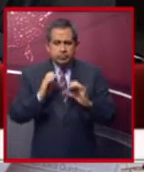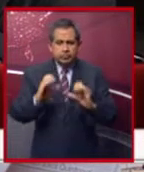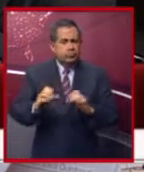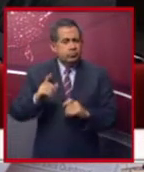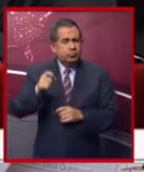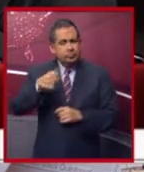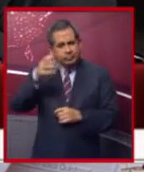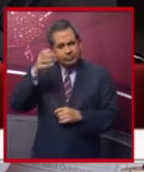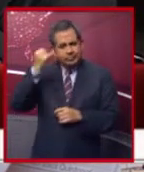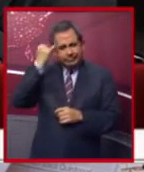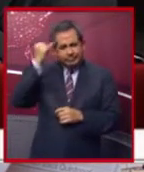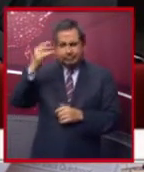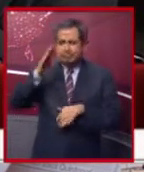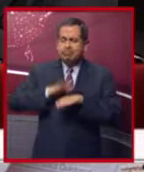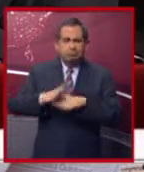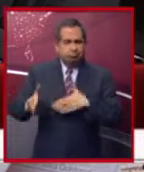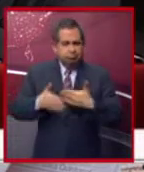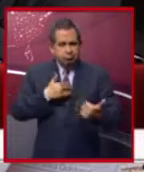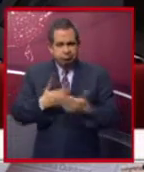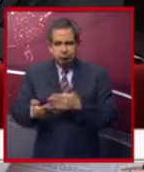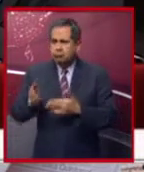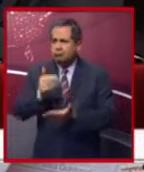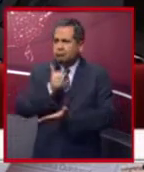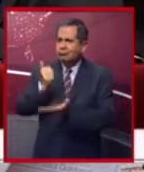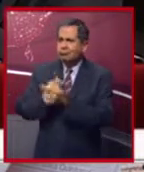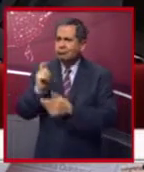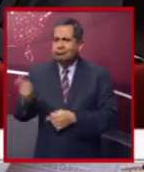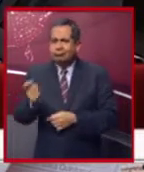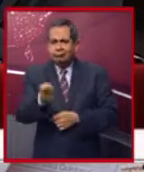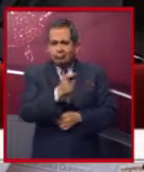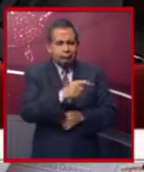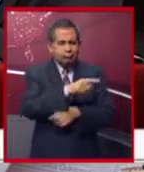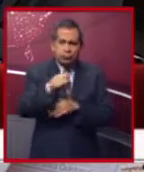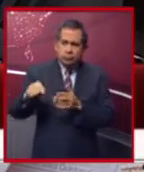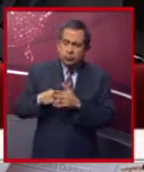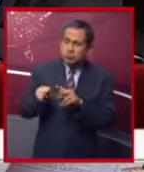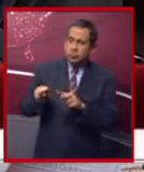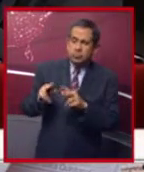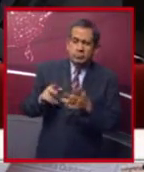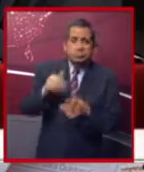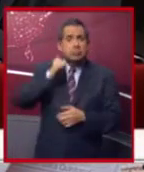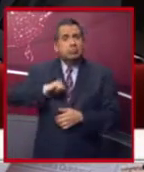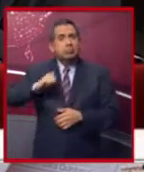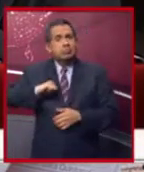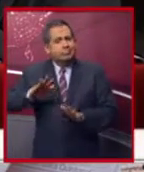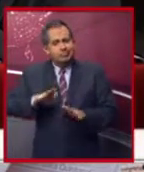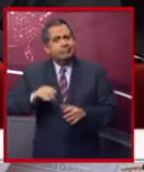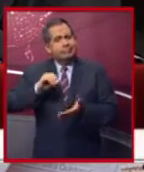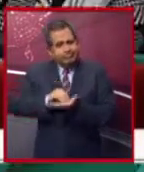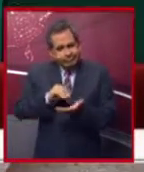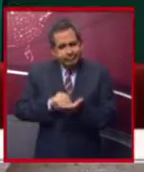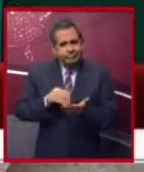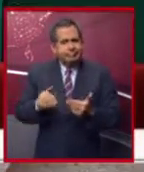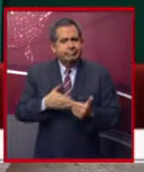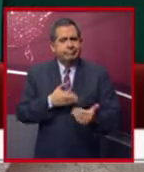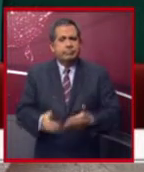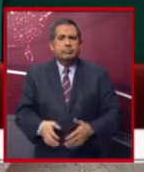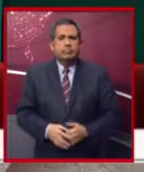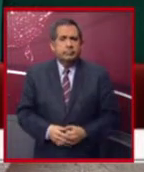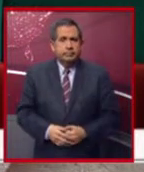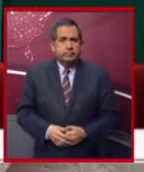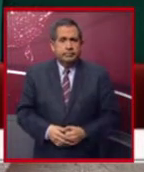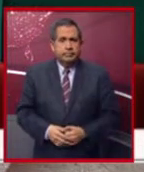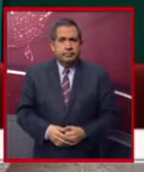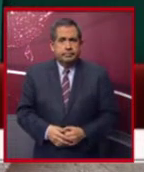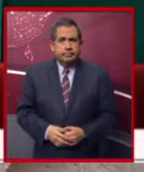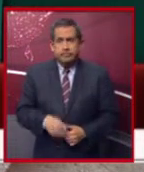tener una versión contemporánea de las ciudades históricas, de los centros históricos, porque no salimos de ahí. Bueno, también participó la